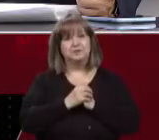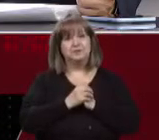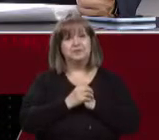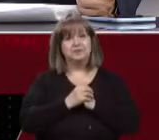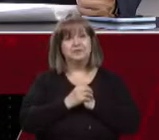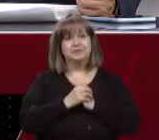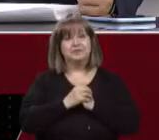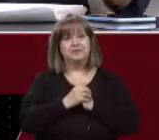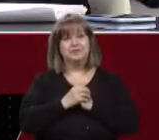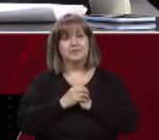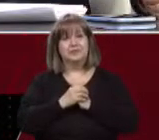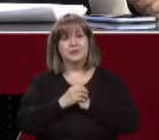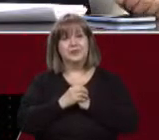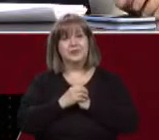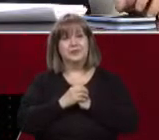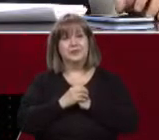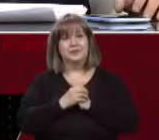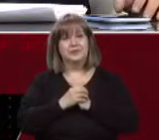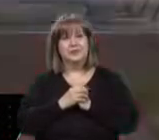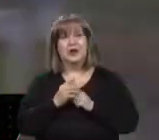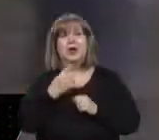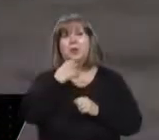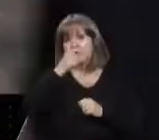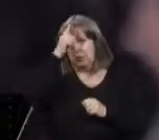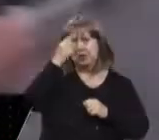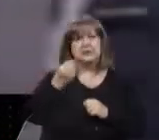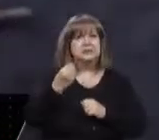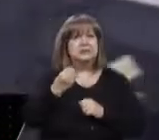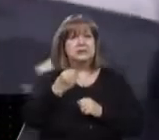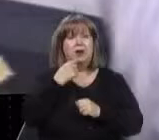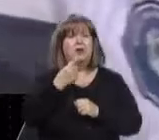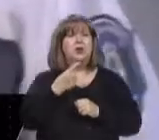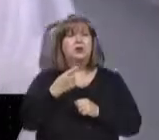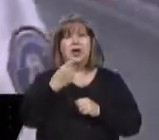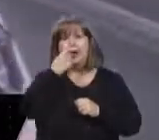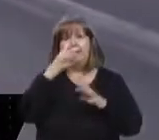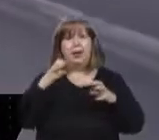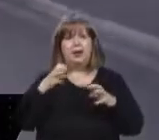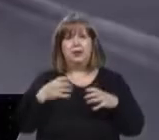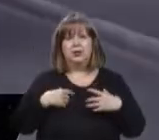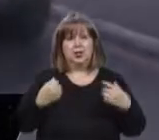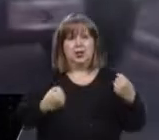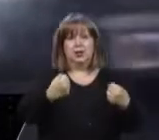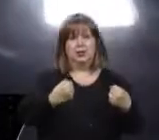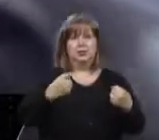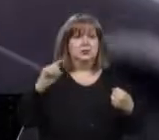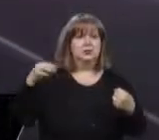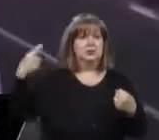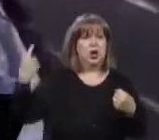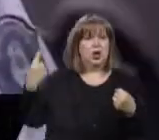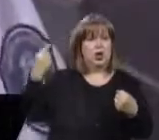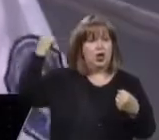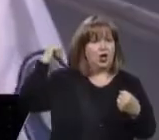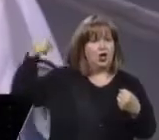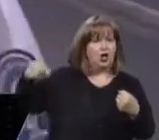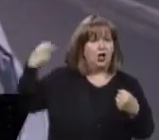Buena pregunta, yo sé la respuesta, pero se la voy a dejar que le diga el comisario. Claro, porque dice Julián, sé que me estaba enterando, no lo puedo llevar al perro suelto y que no, ¿hay